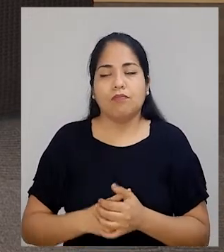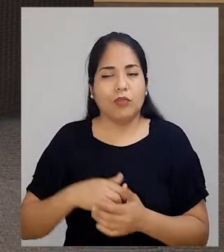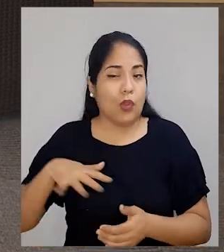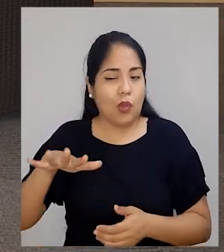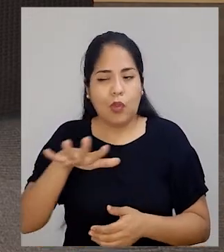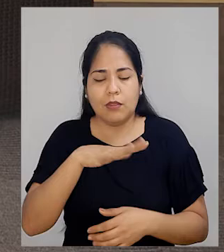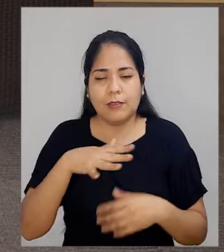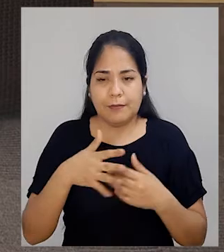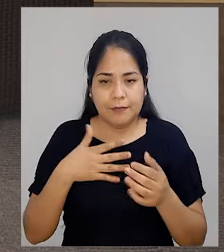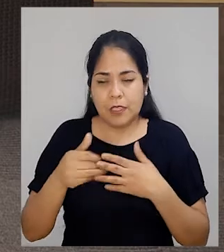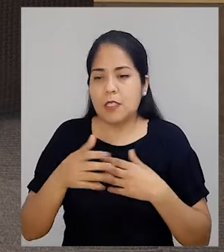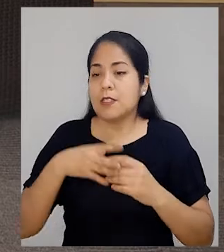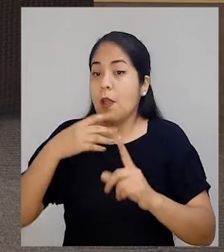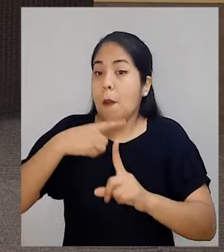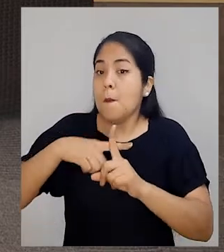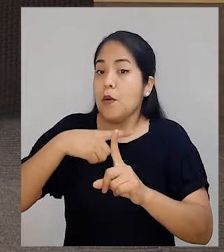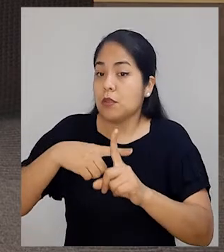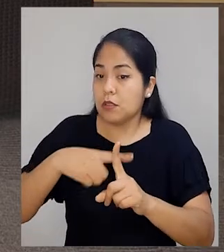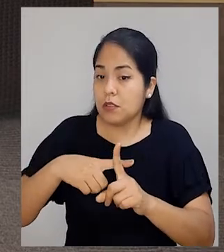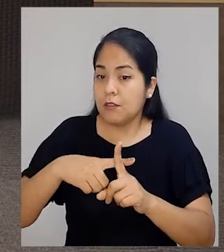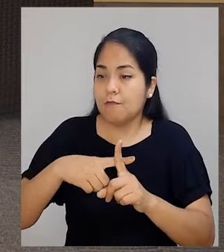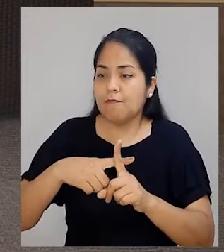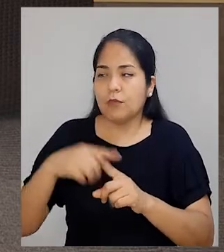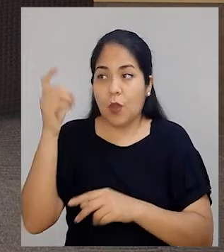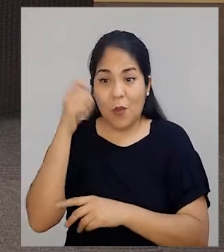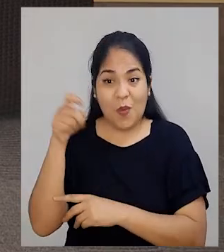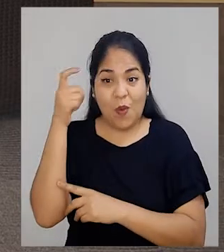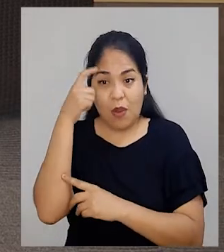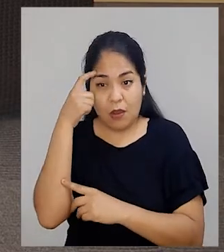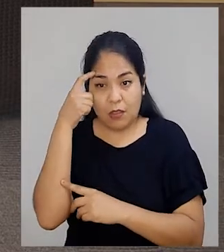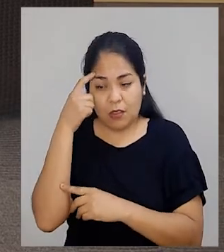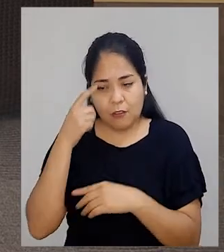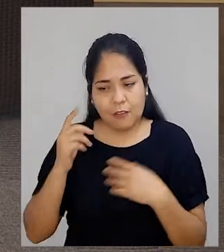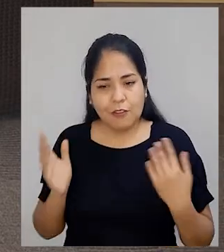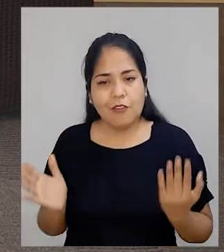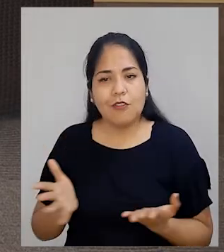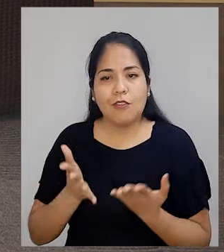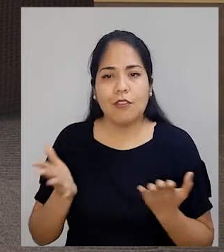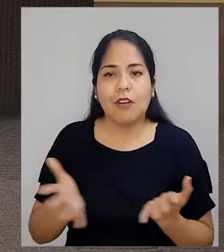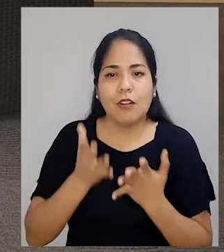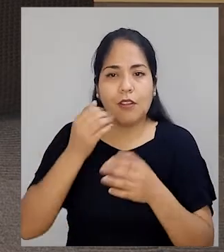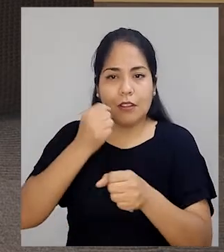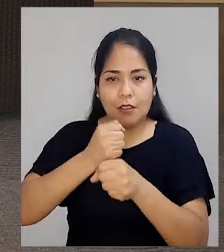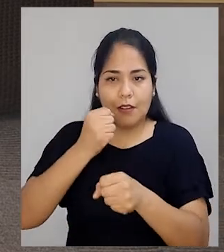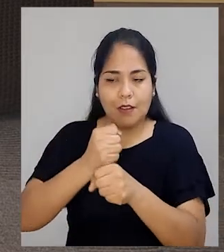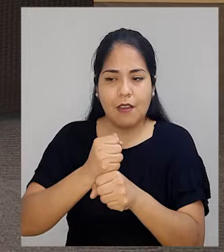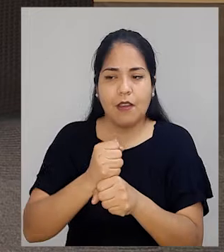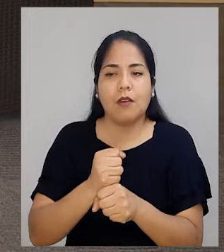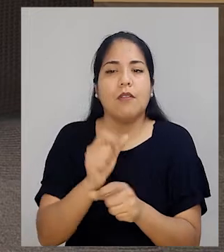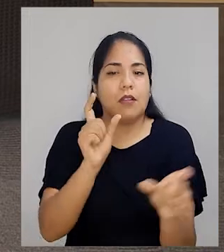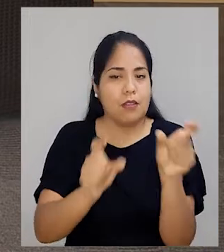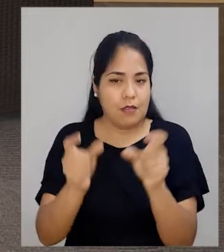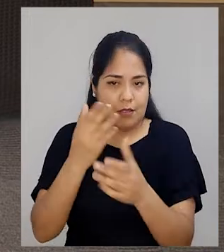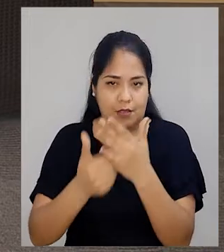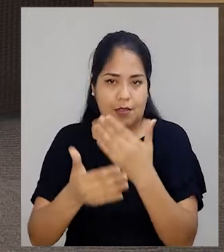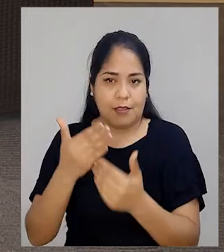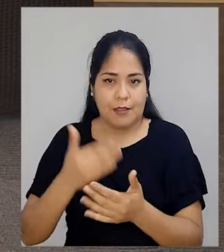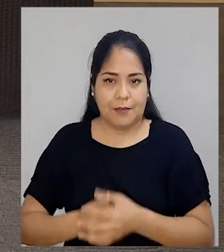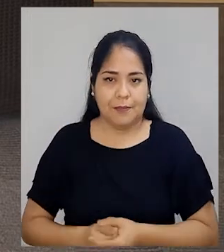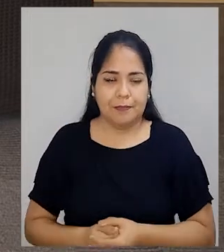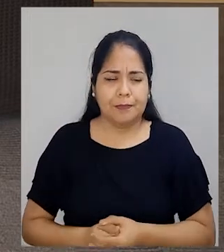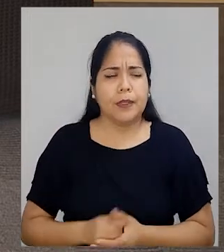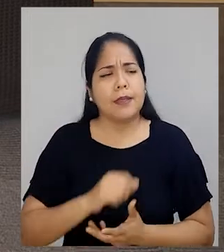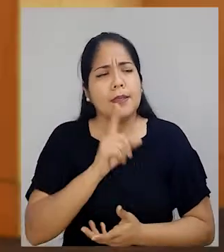manera, lo positivo de todo es que se trata de una política de fomento de empleabilidad de las personas